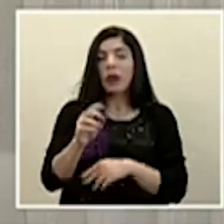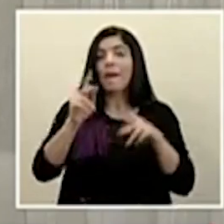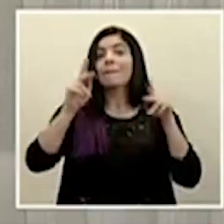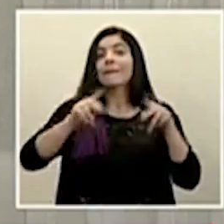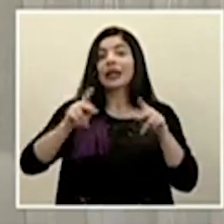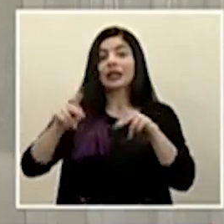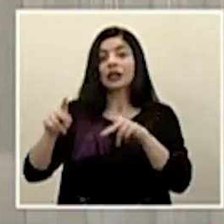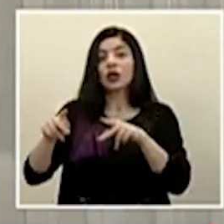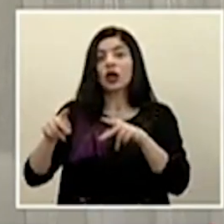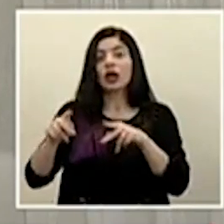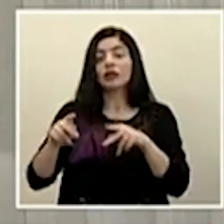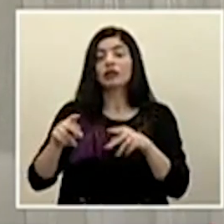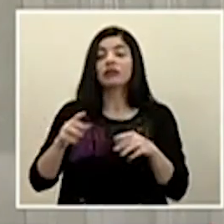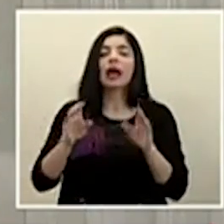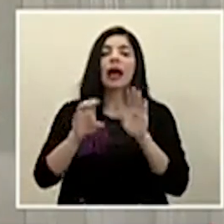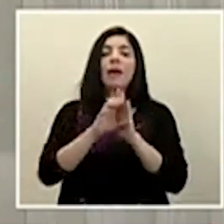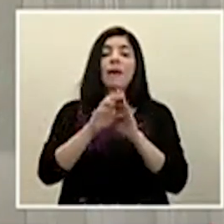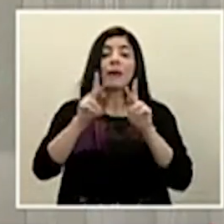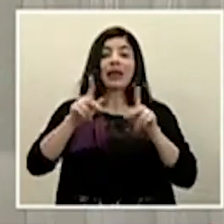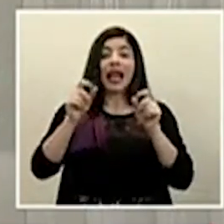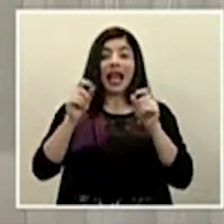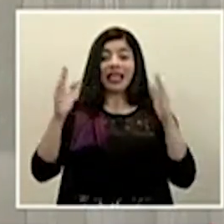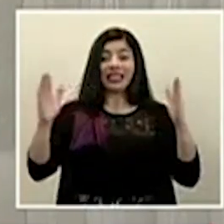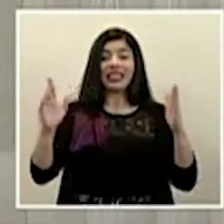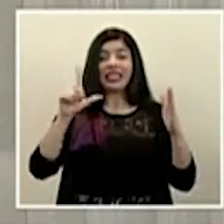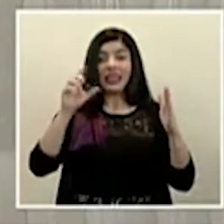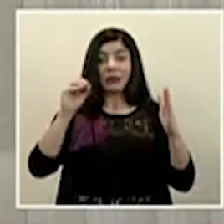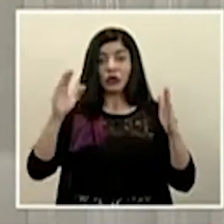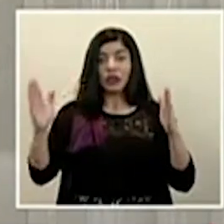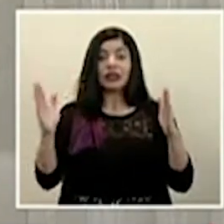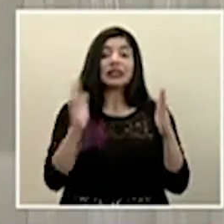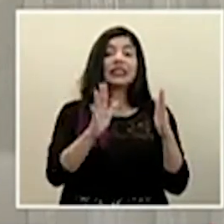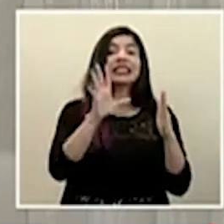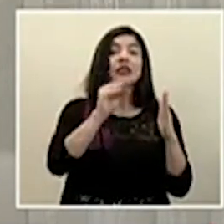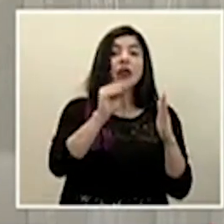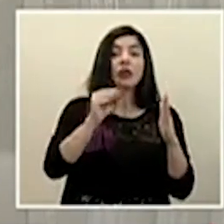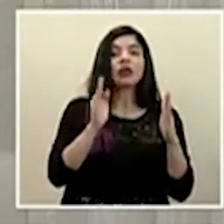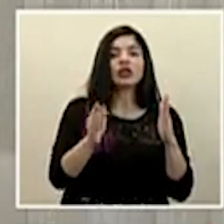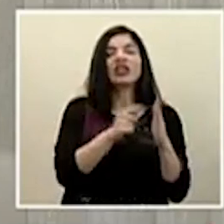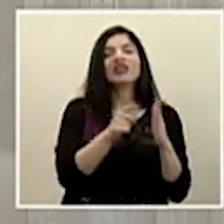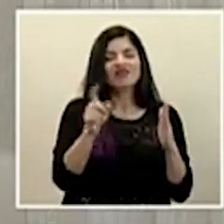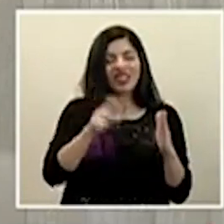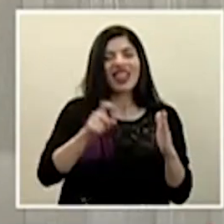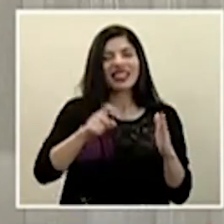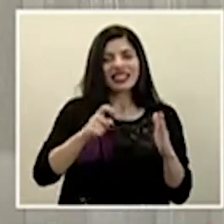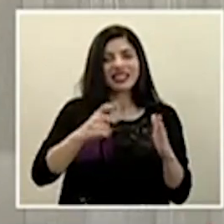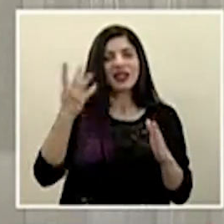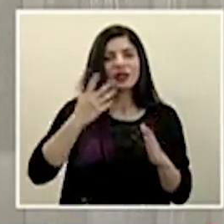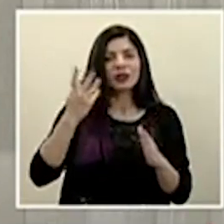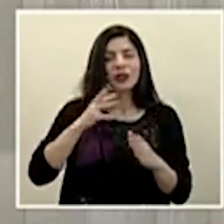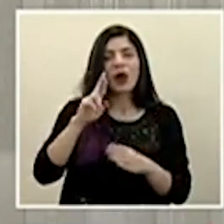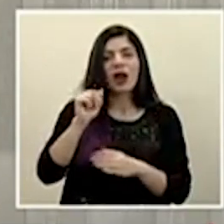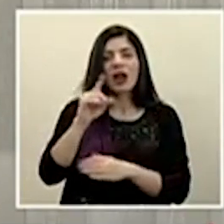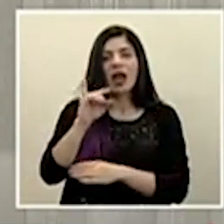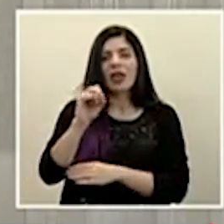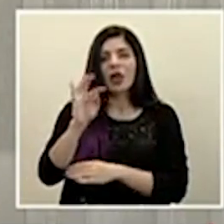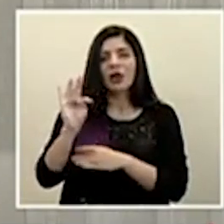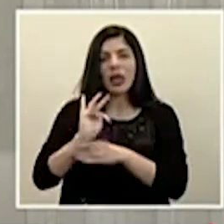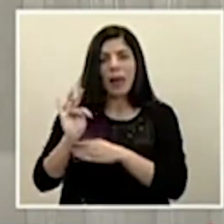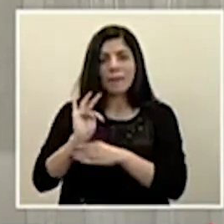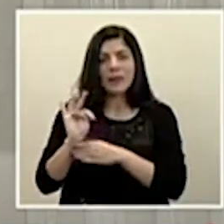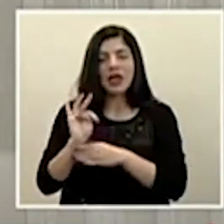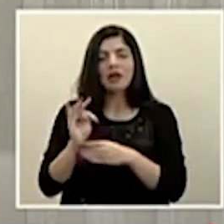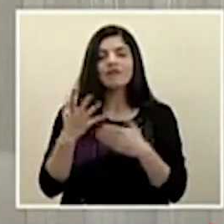que son afectadas por el cáncer van a requerir de servicios de radioterapia. Como hemos